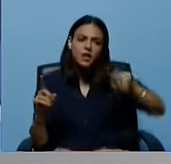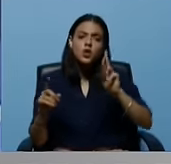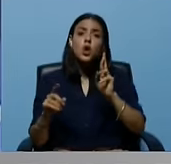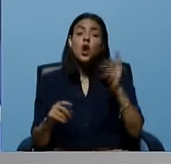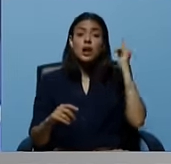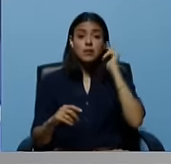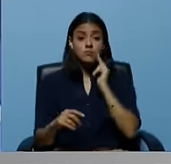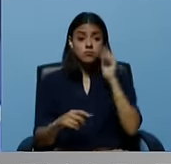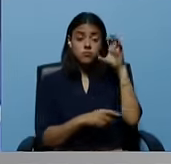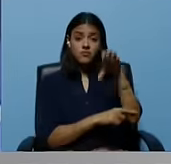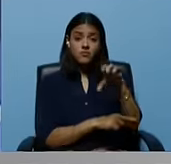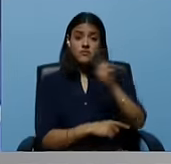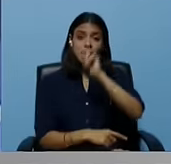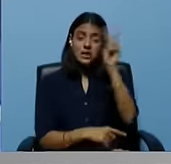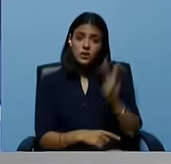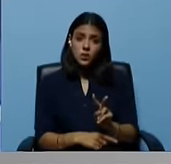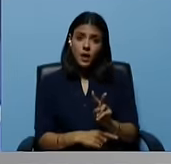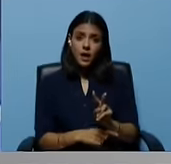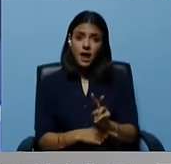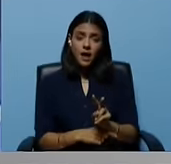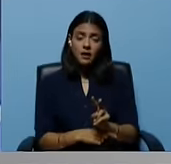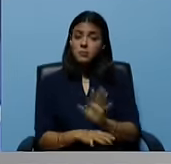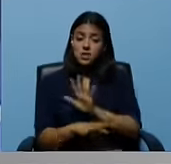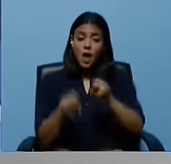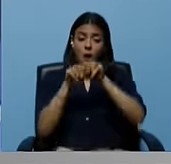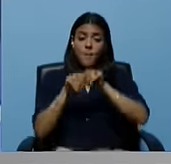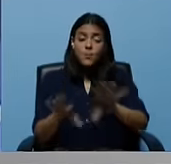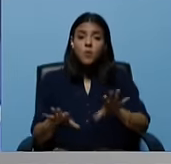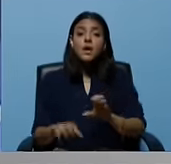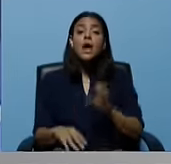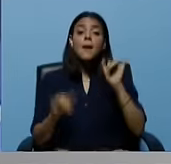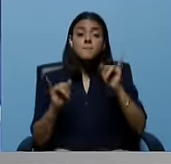República Bolivariana de Venezuela? Está publicado en la